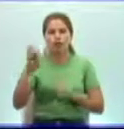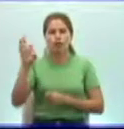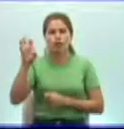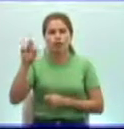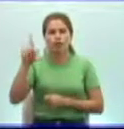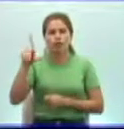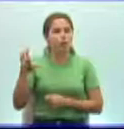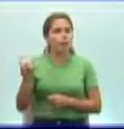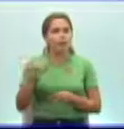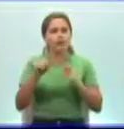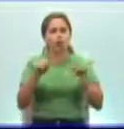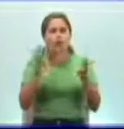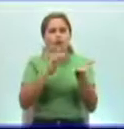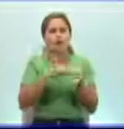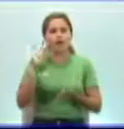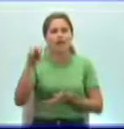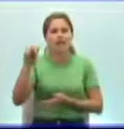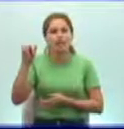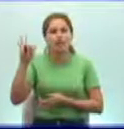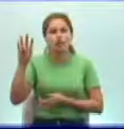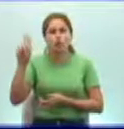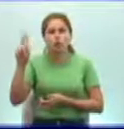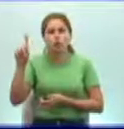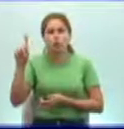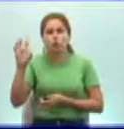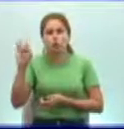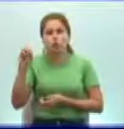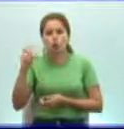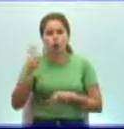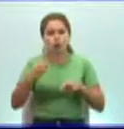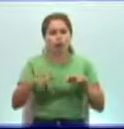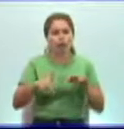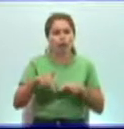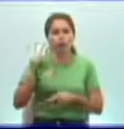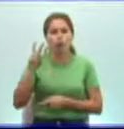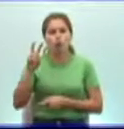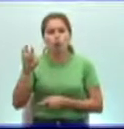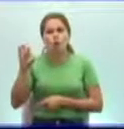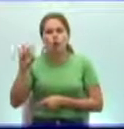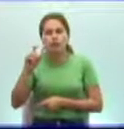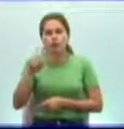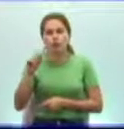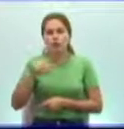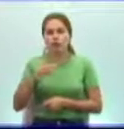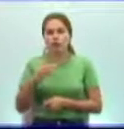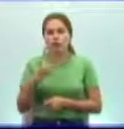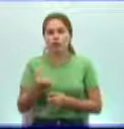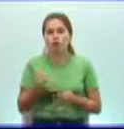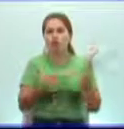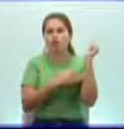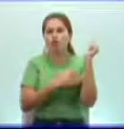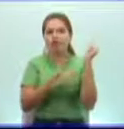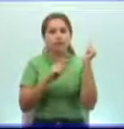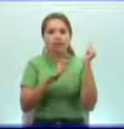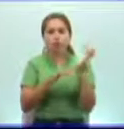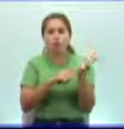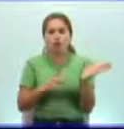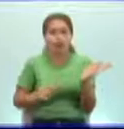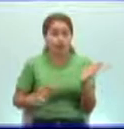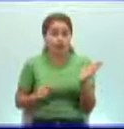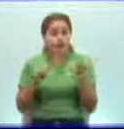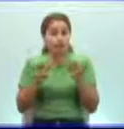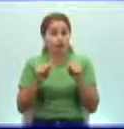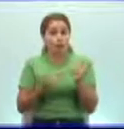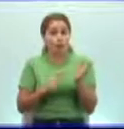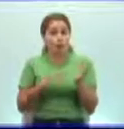mide en newtons, se mide en volts porque no es una fuerza, sino es energía o trabajo eléctrico realizado por unidad